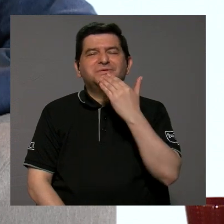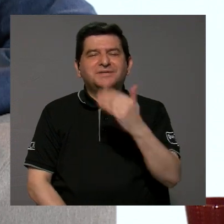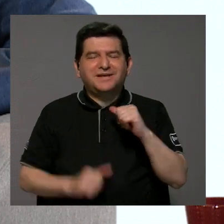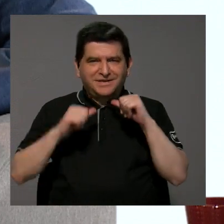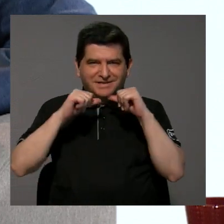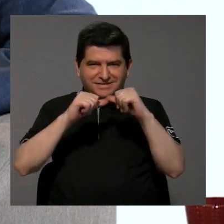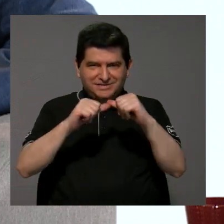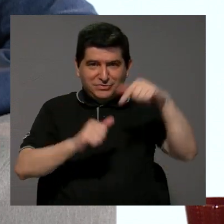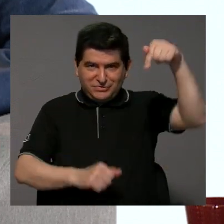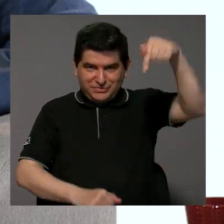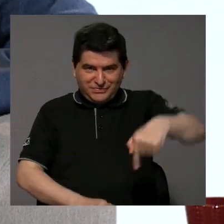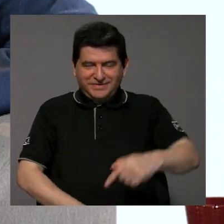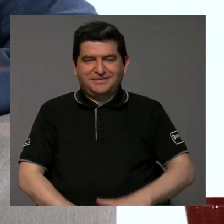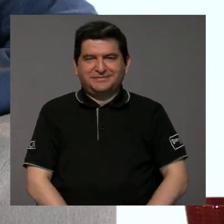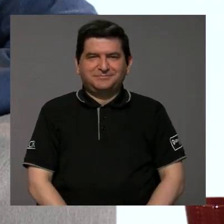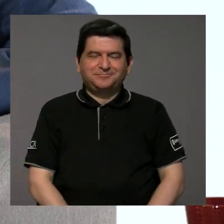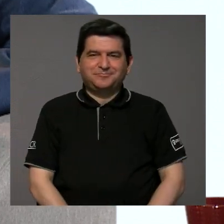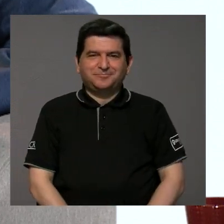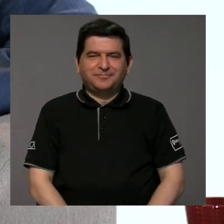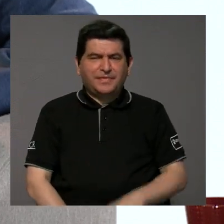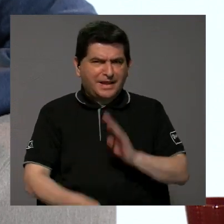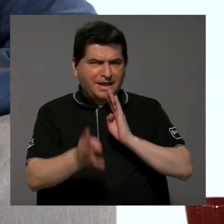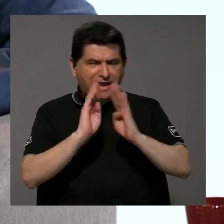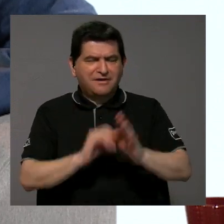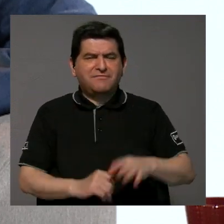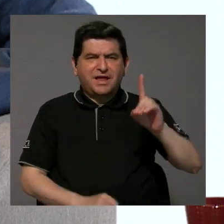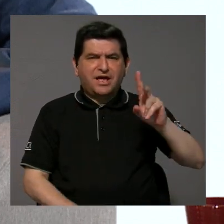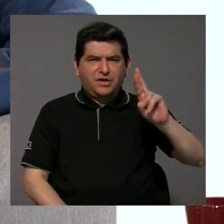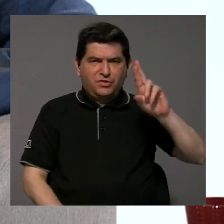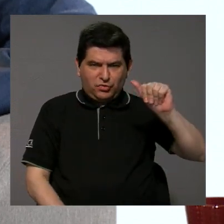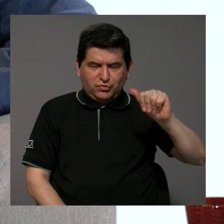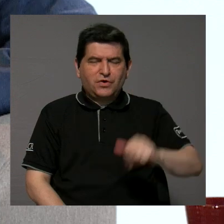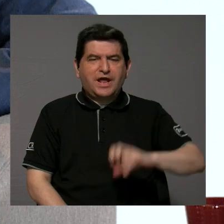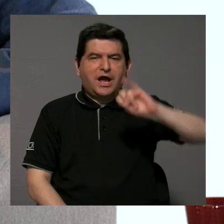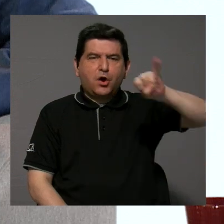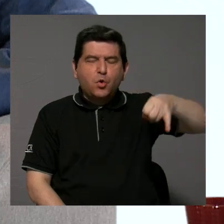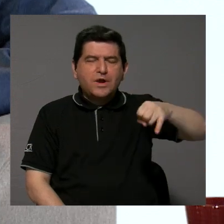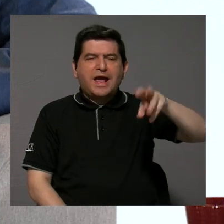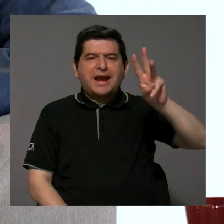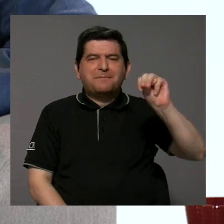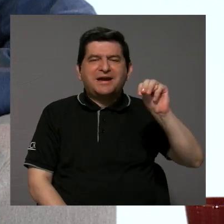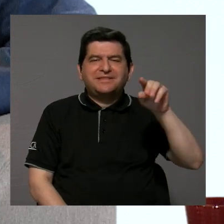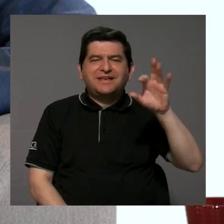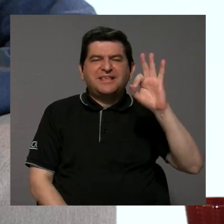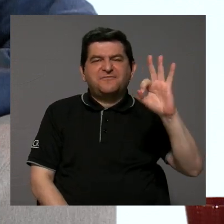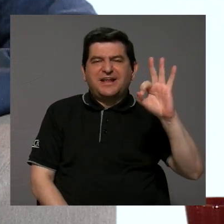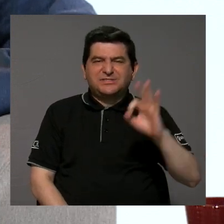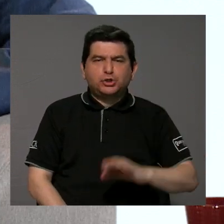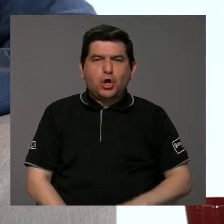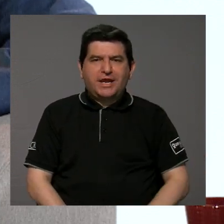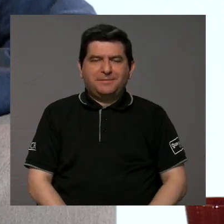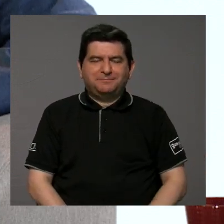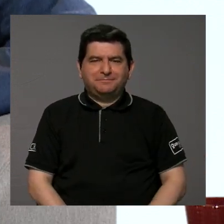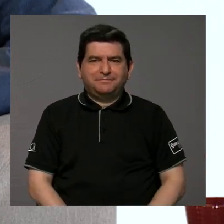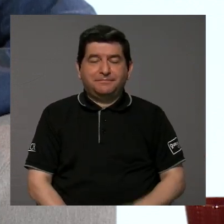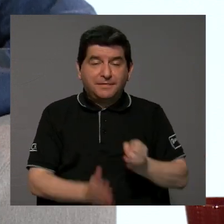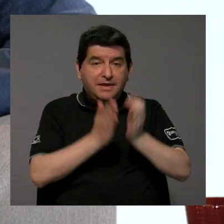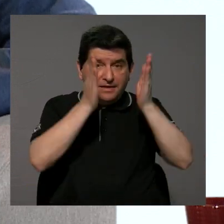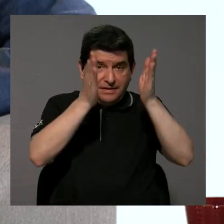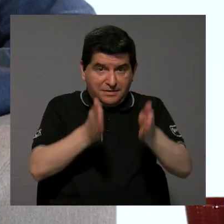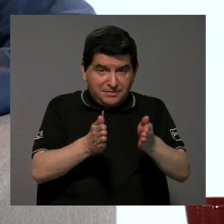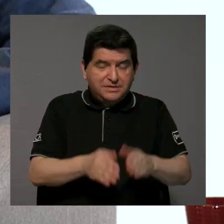Gracias por continuar con nosotros. Estamos hablando con la doctora Juliana Martínez Franzoni, quien